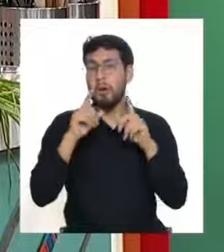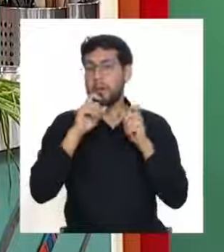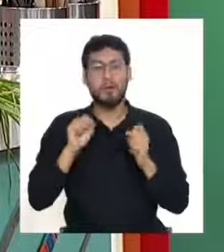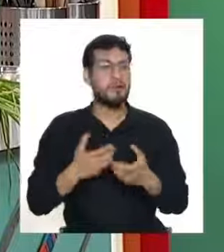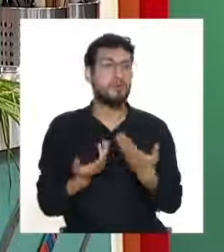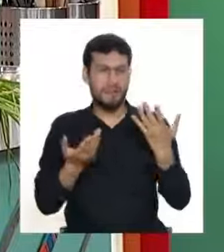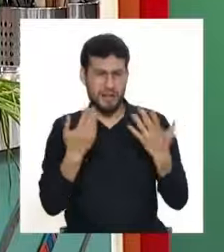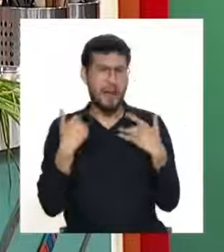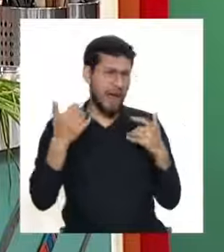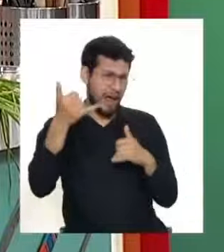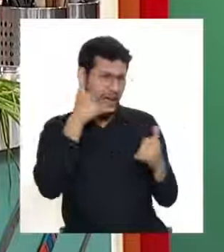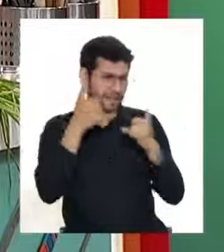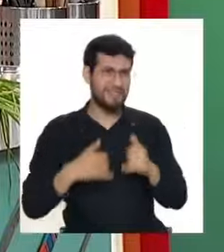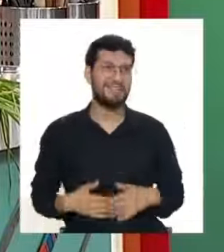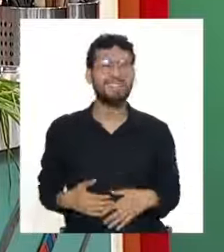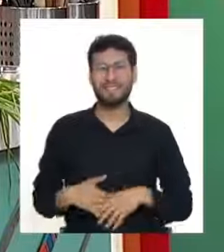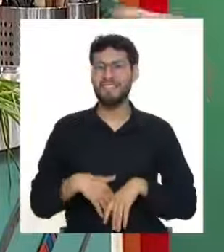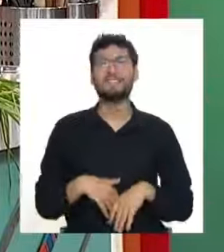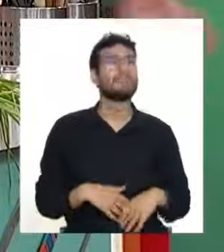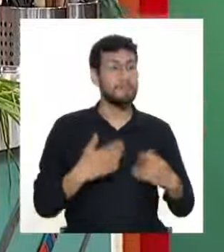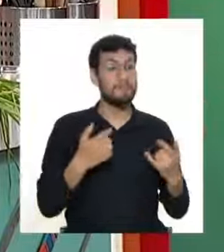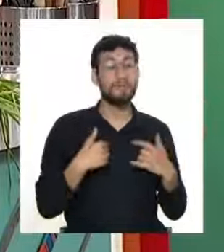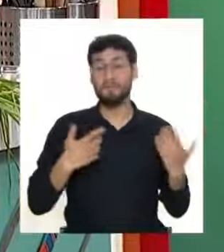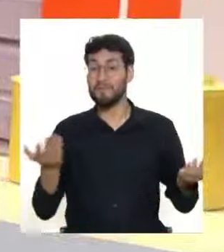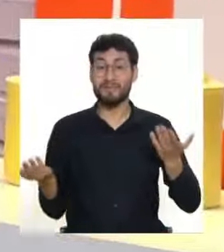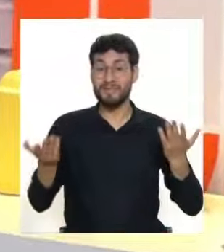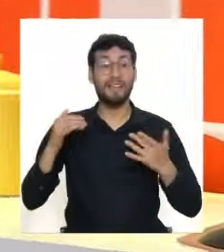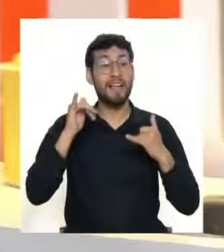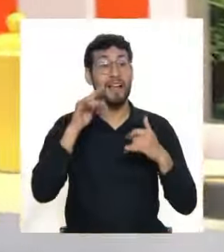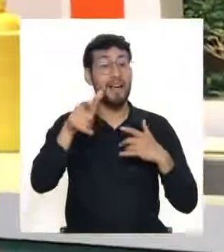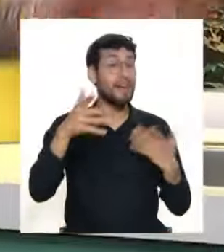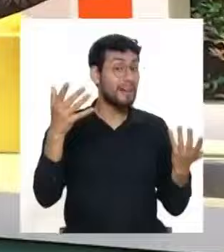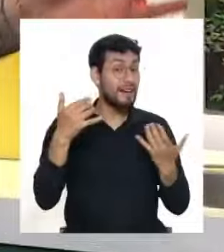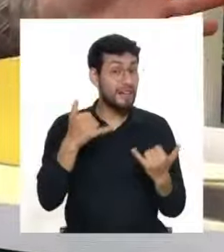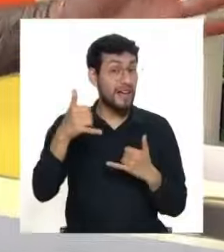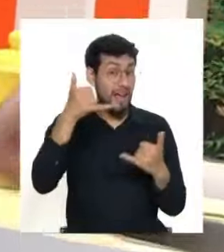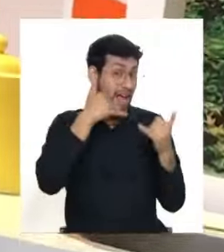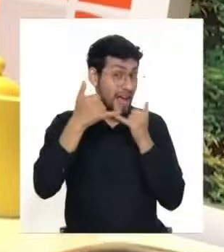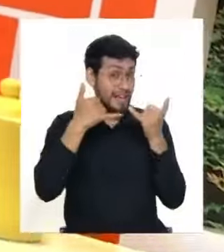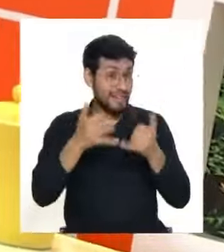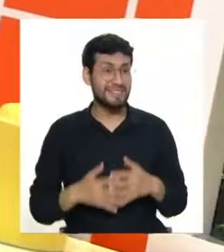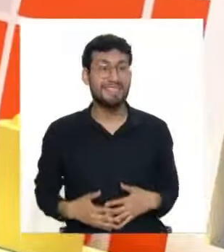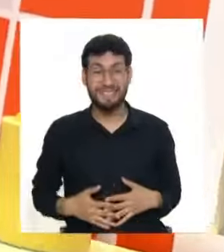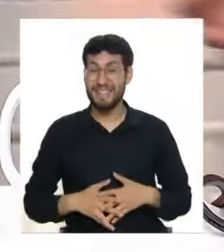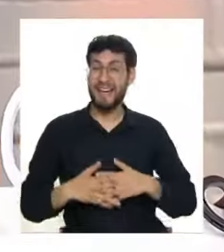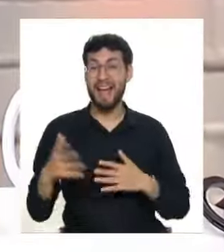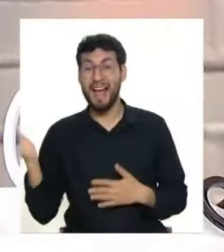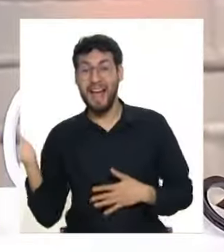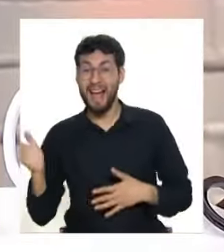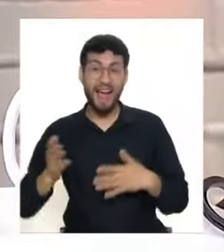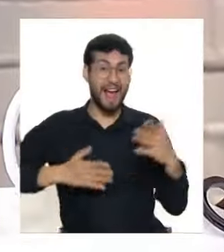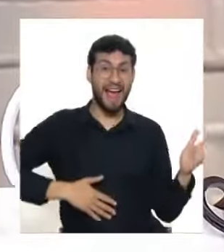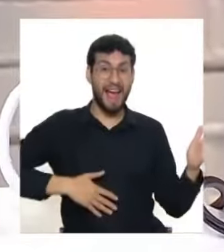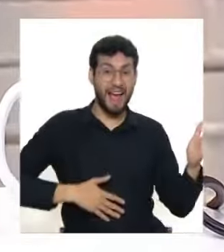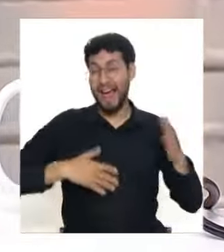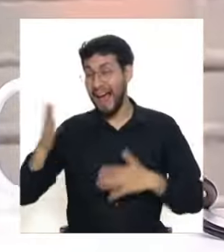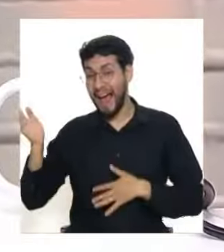llamen, ñañito. Si se están ñahuichando, a todos los que nos están ñahuichando, llama ya. ¡Eso! ¡Eso!